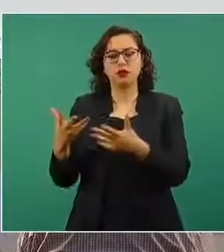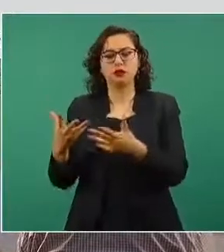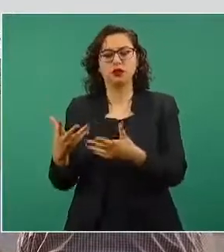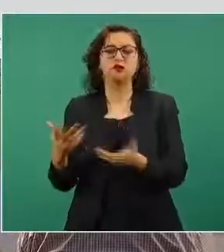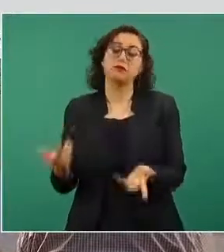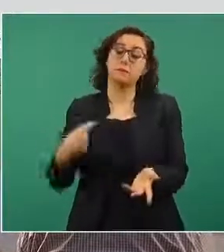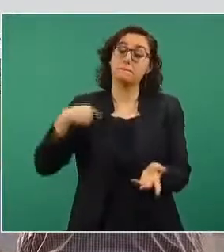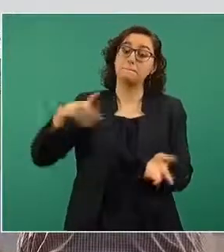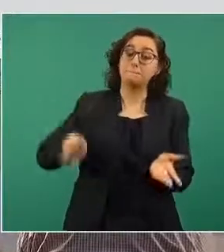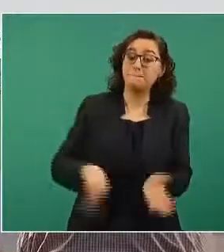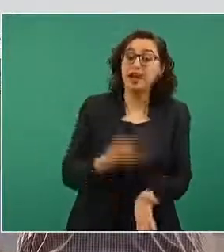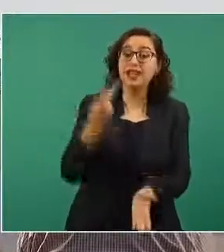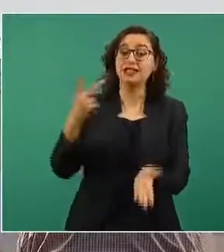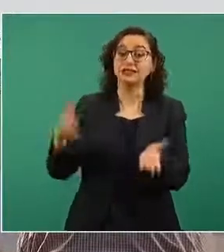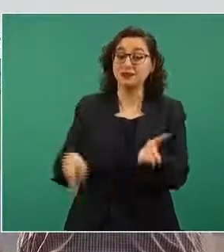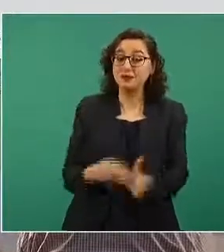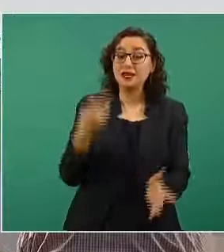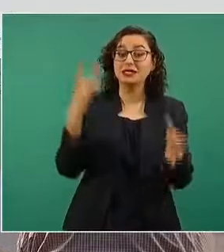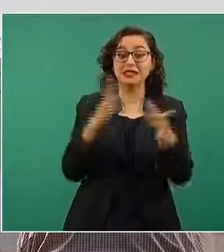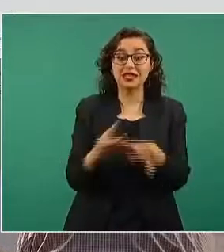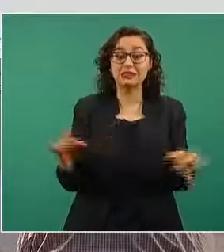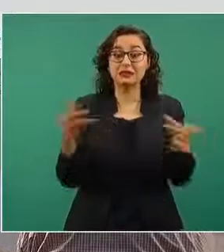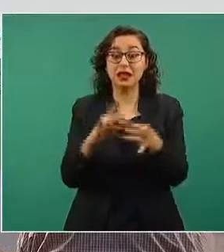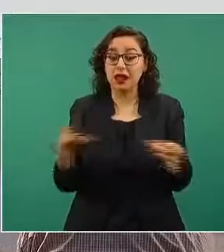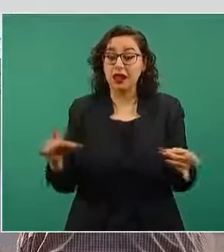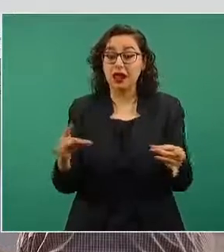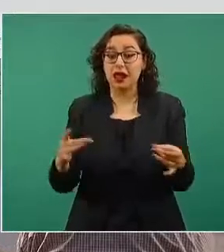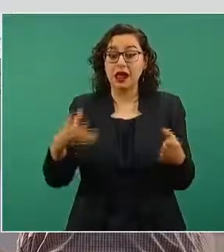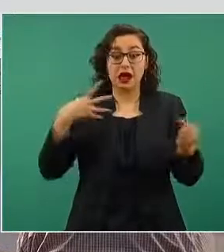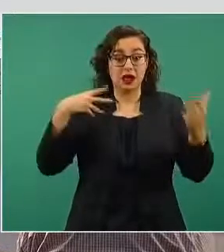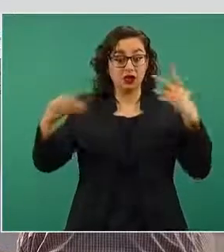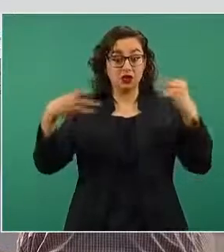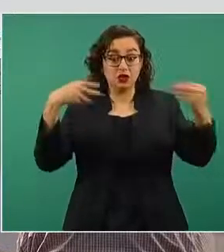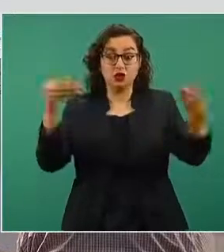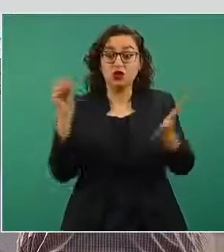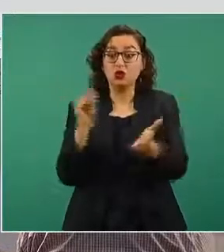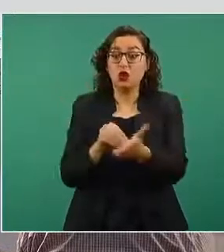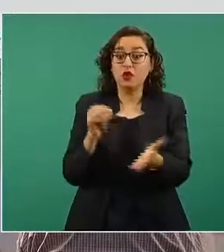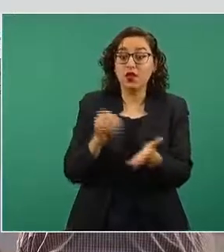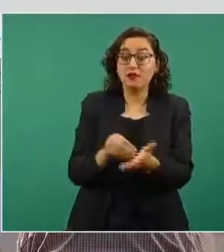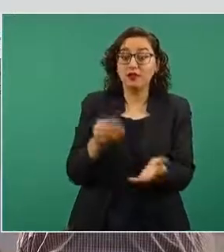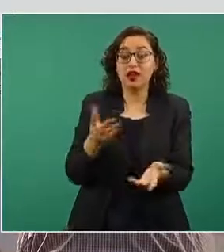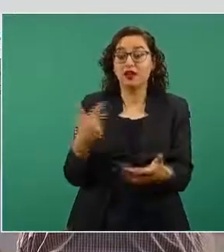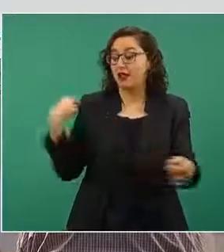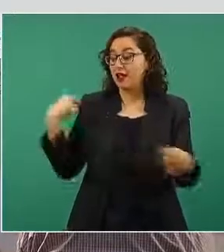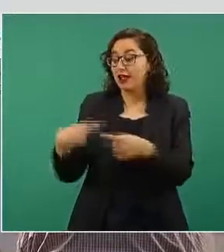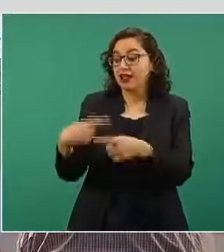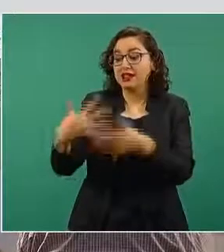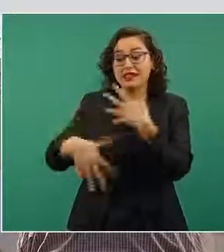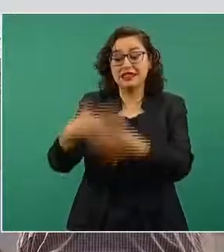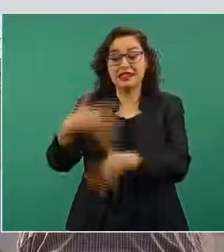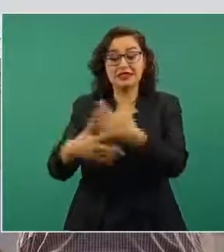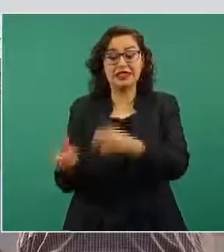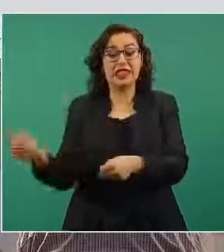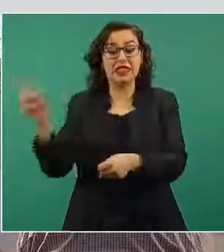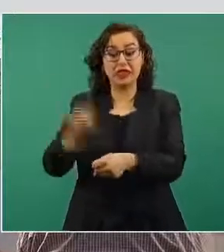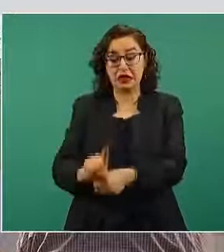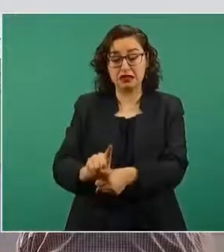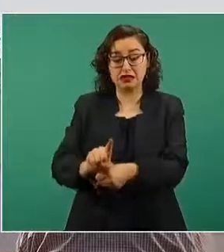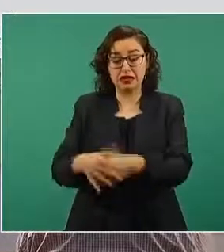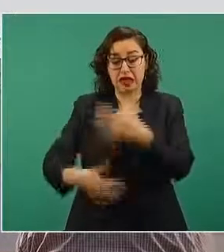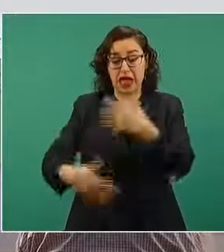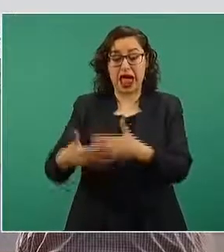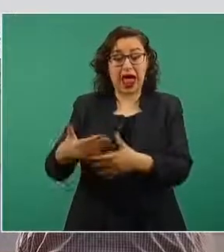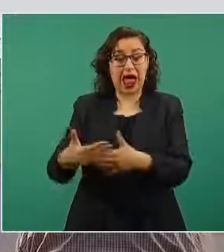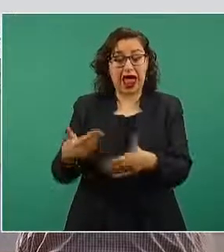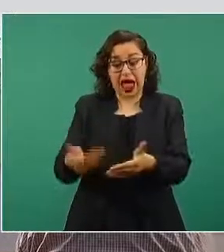olvidarse, que la epidemia activa son solo aquellos casos que se presentaron en los últimos 15 días. Todos los demás, la suma total de